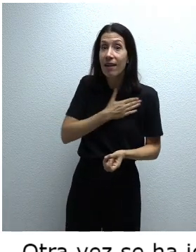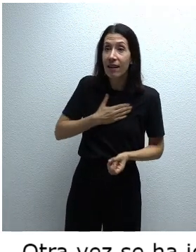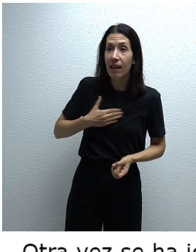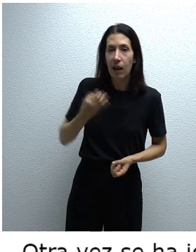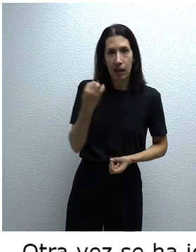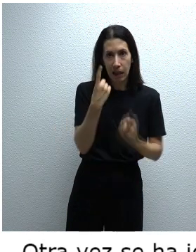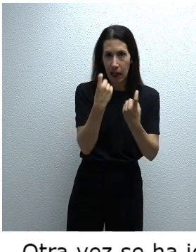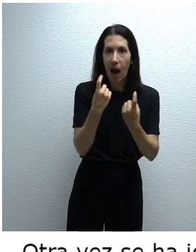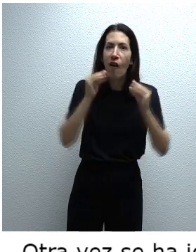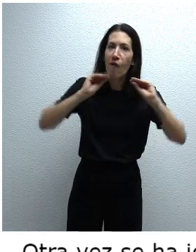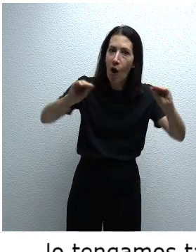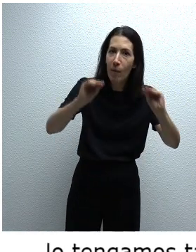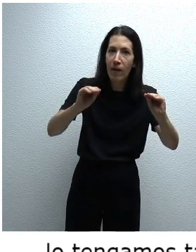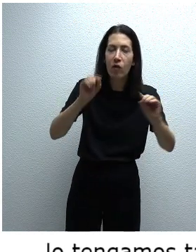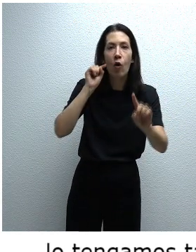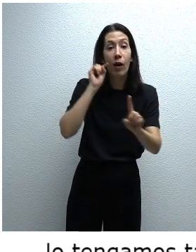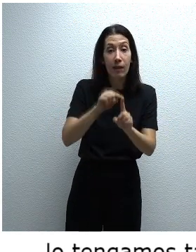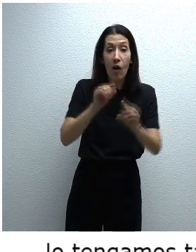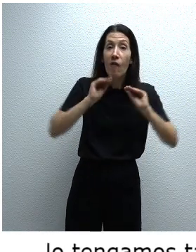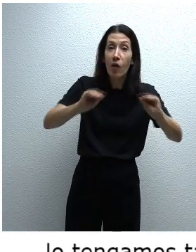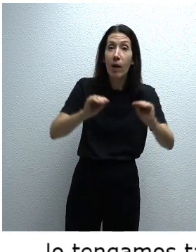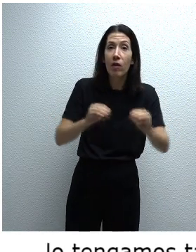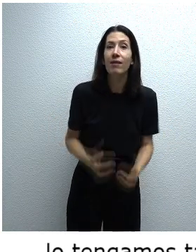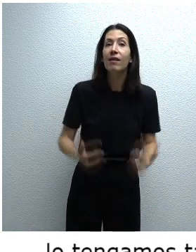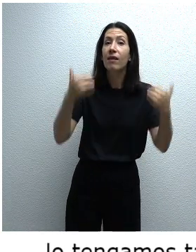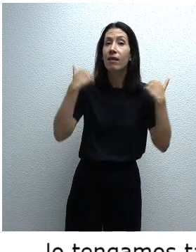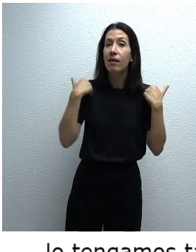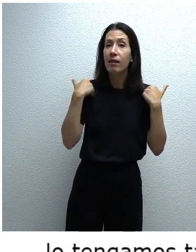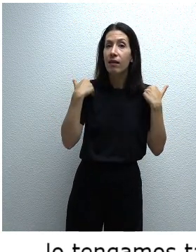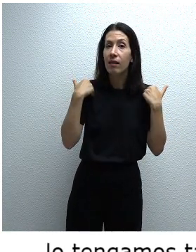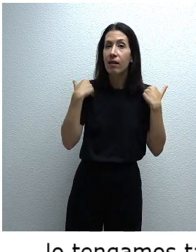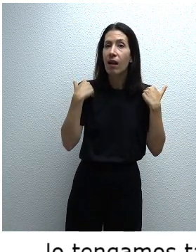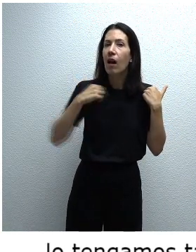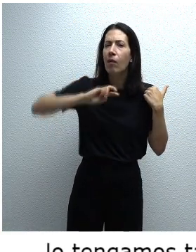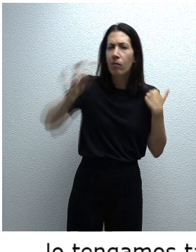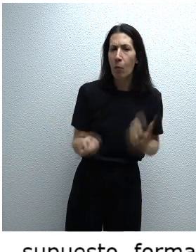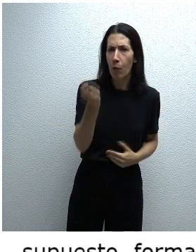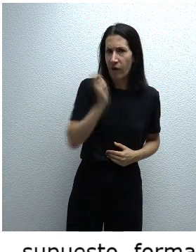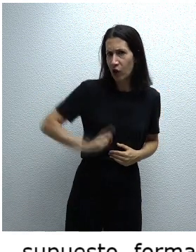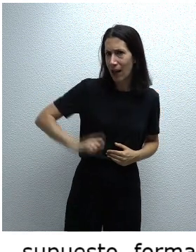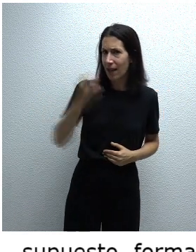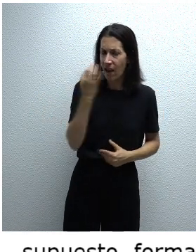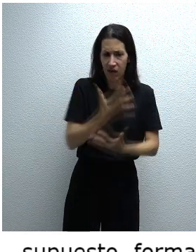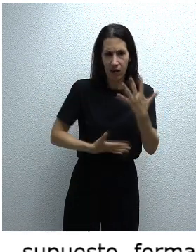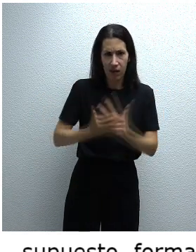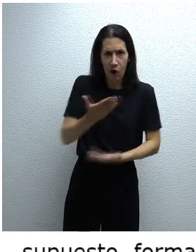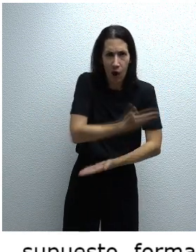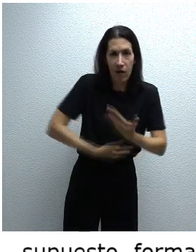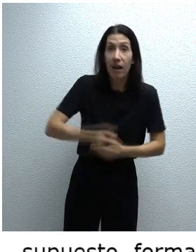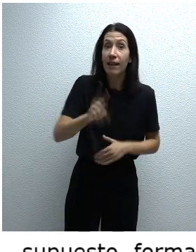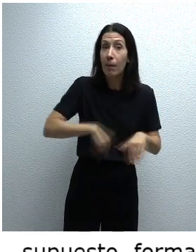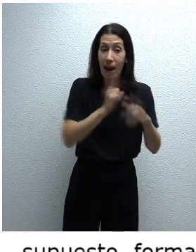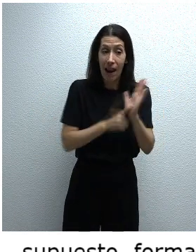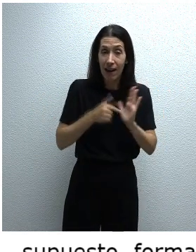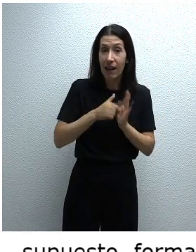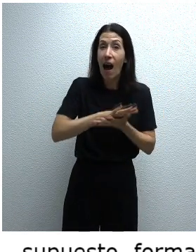supuesto, formación. Ahora, esa formación la tenemos que hacer de manera interprofesional. Tenemos que hacer esto que la ley contempla